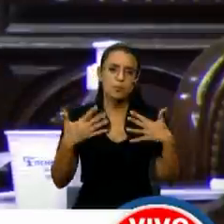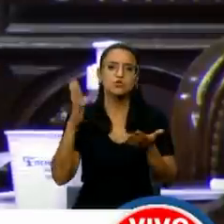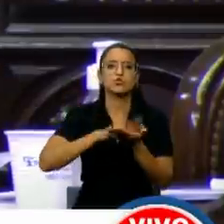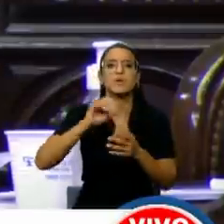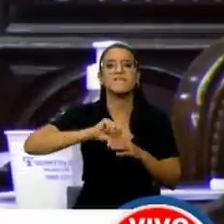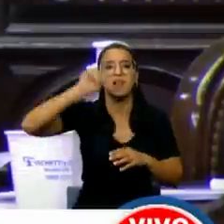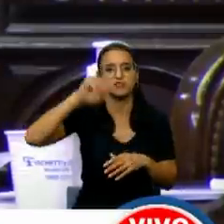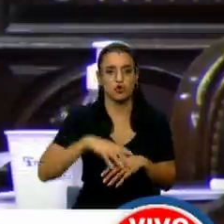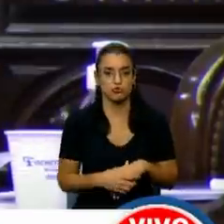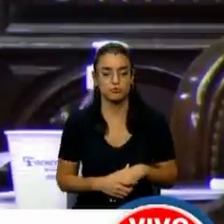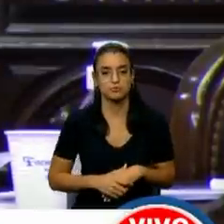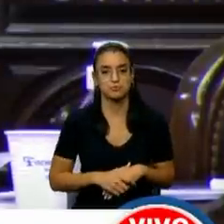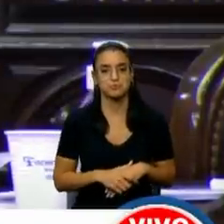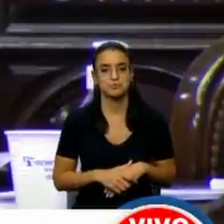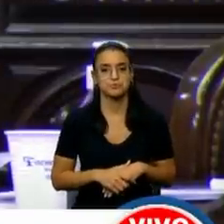que ver con la inflación